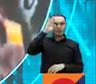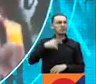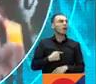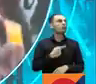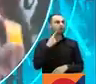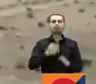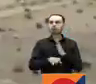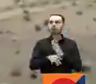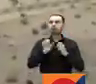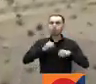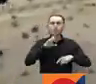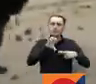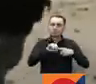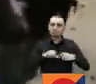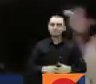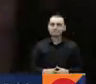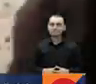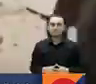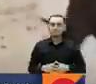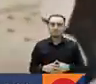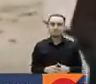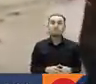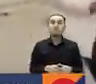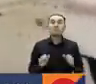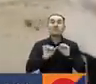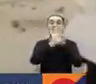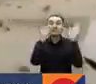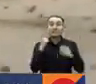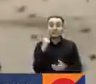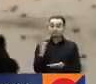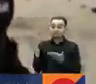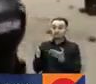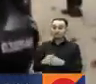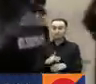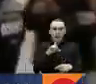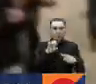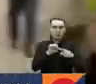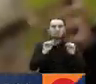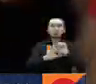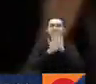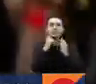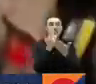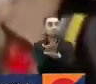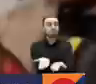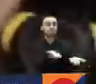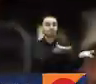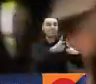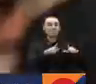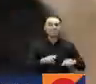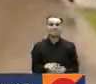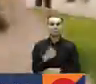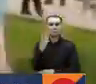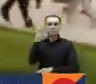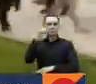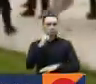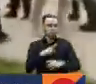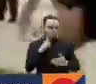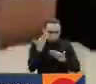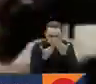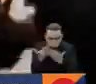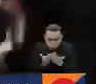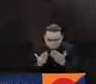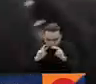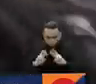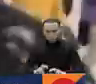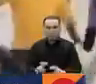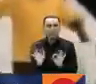flagrancia. En horas de la mañana, María Elizabeth Giallinelli fue dejada en libertad. Según el ente acusador, no hay méritos para realizar formulación